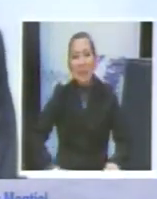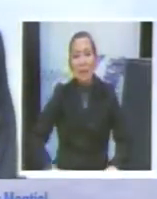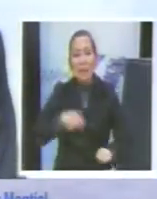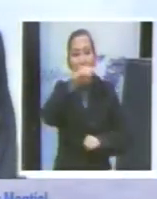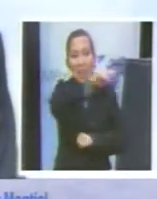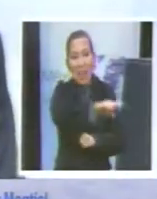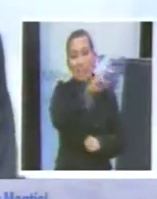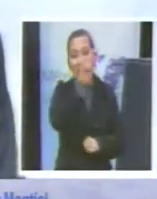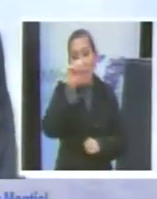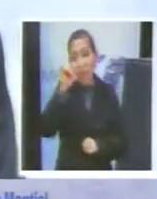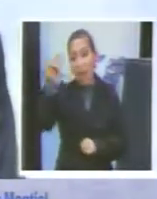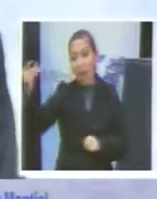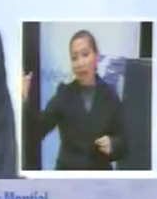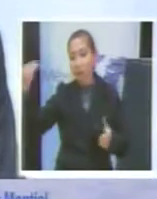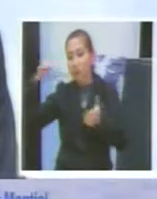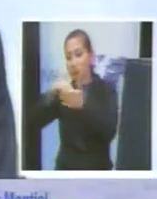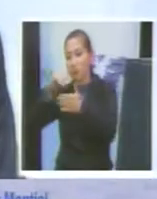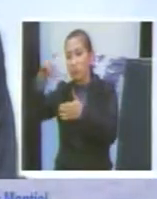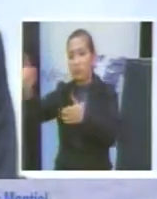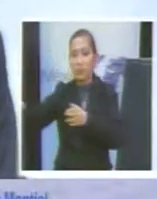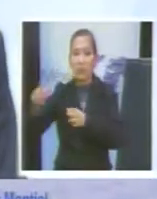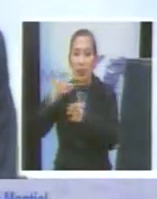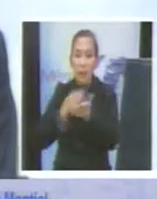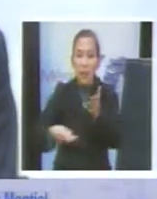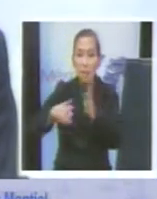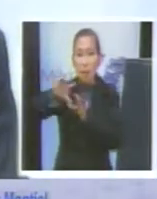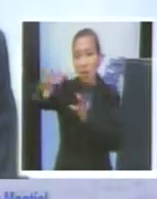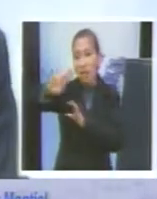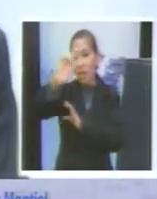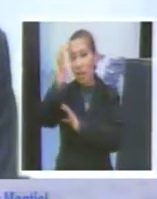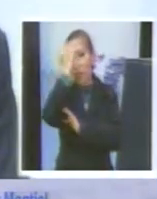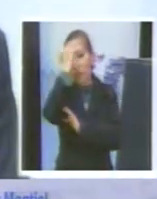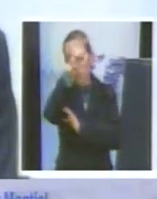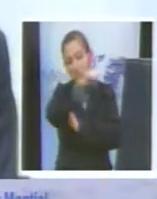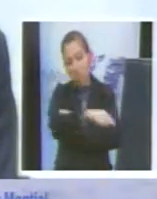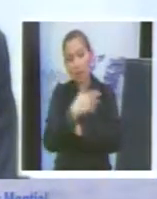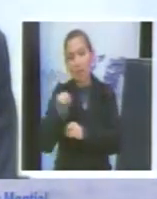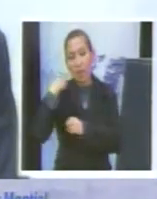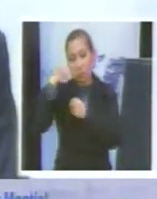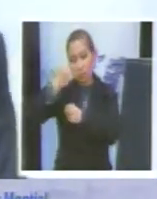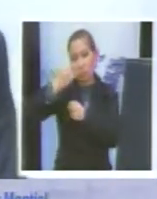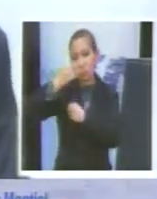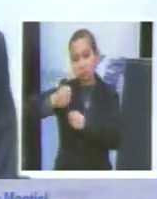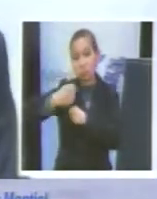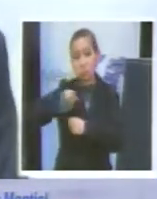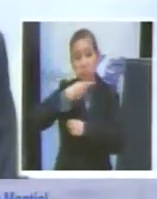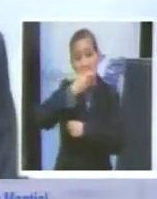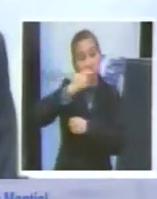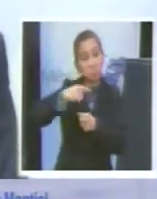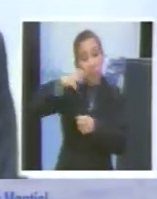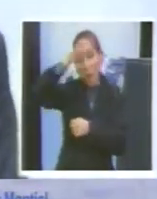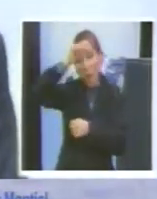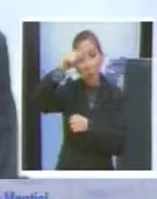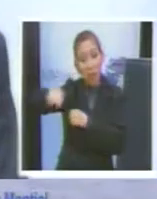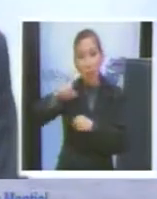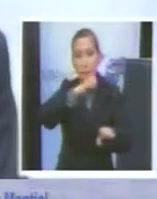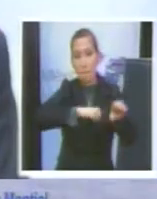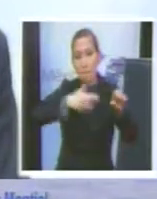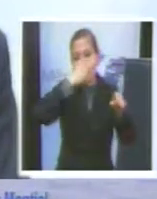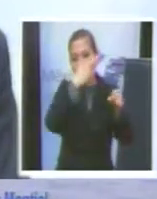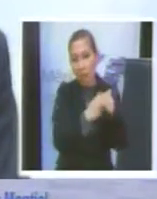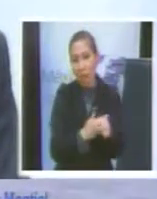Viena hay una Mexikoplatz en reconocimiento a esa protesta diplomática del